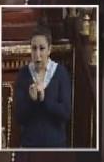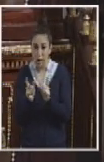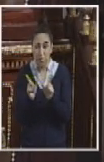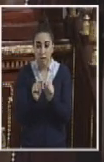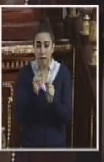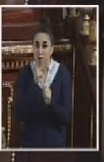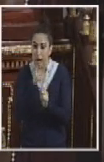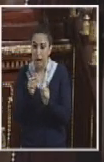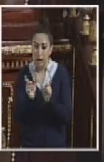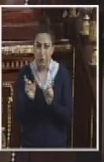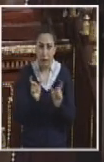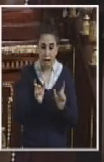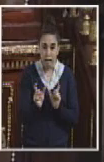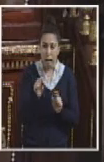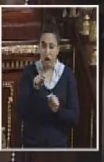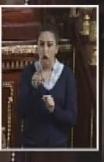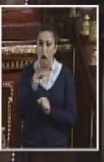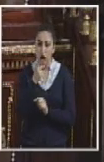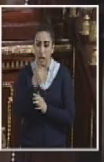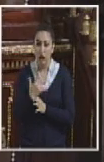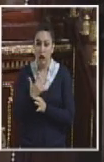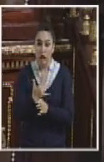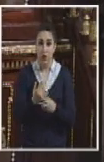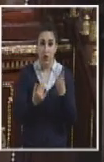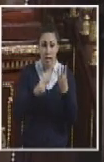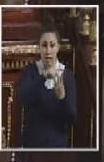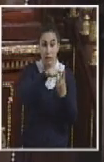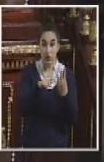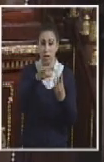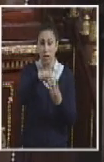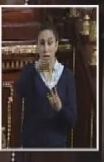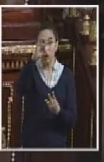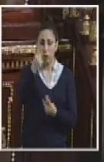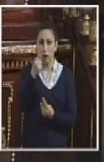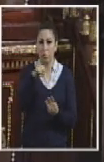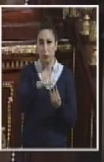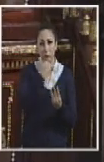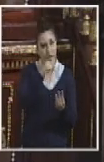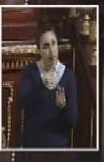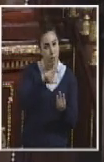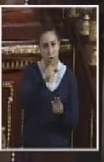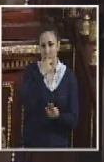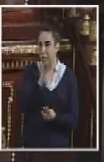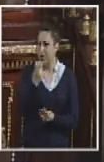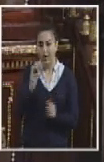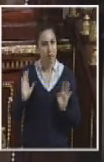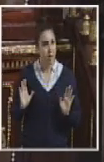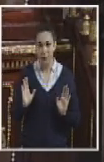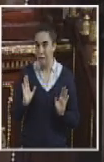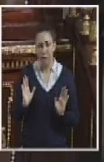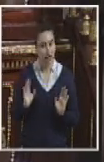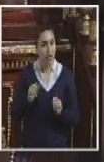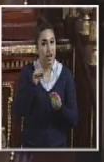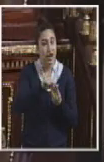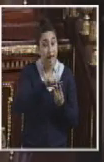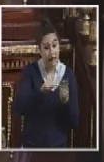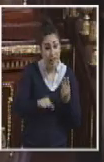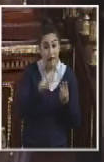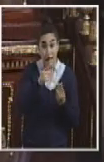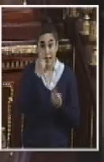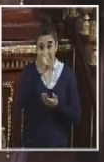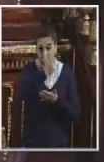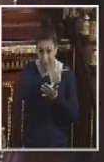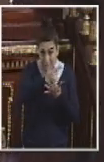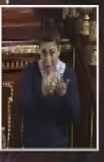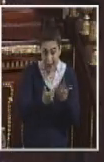gramatical, aquí no dice que de los 3 escoge uno, Aquí no lo dice. Aquí dice que de esa